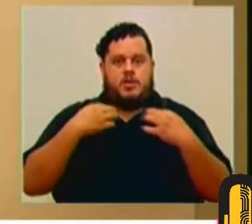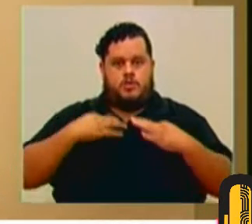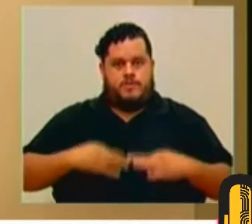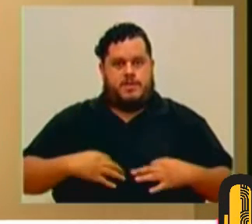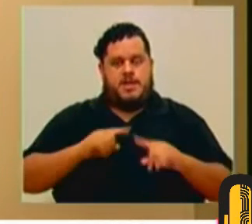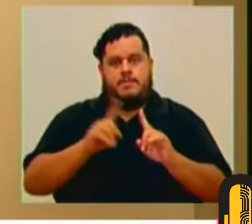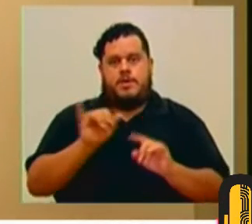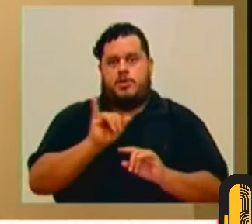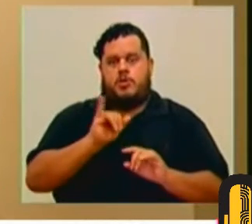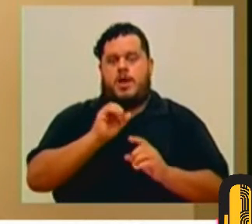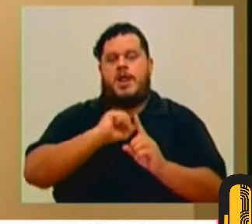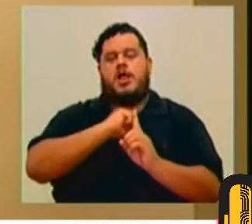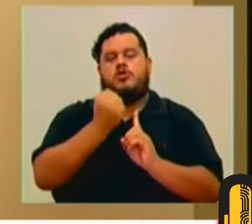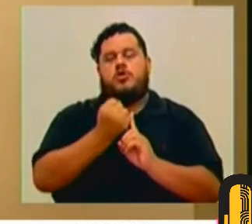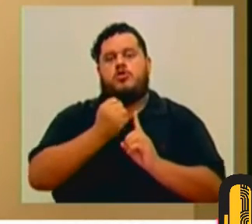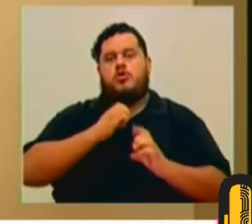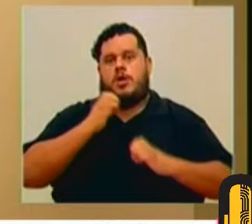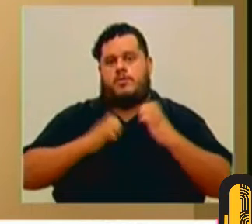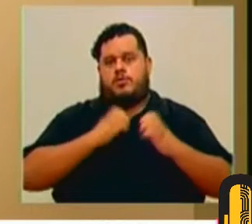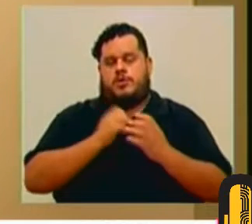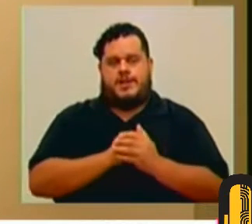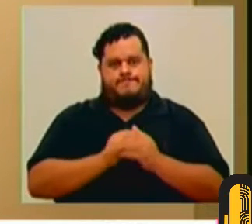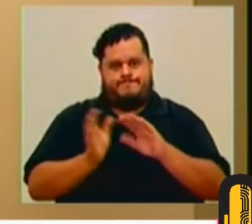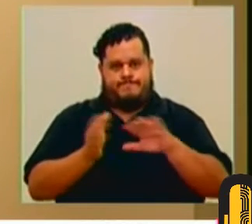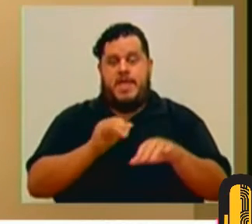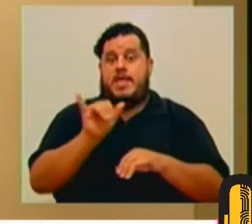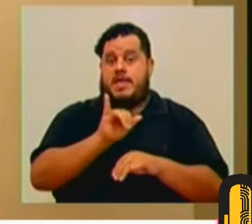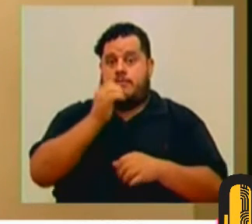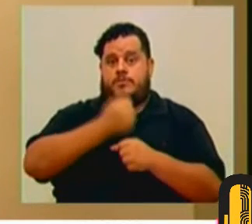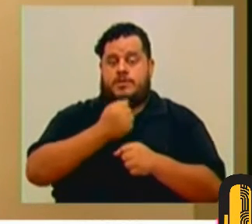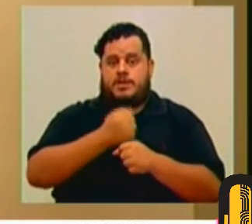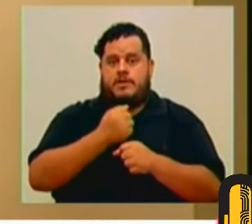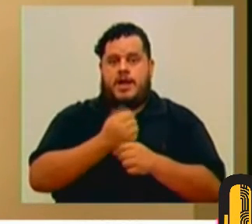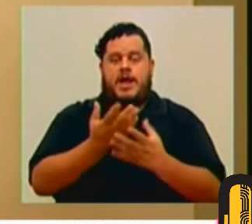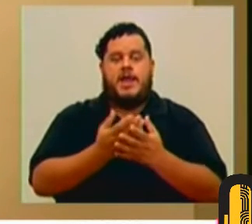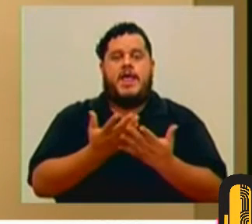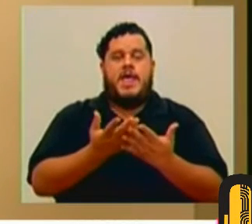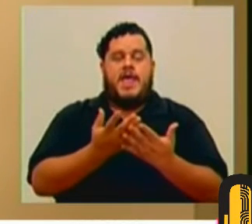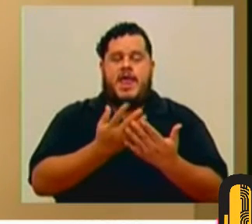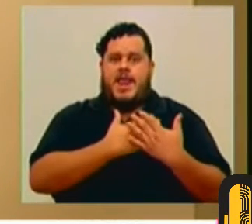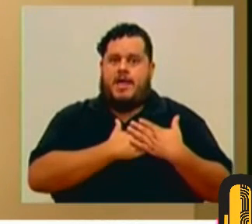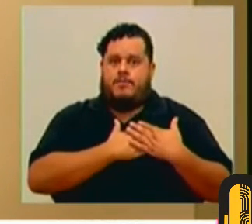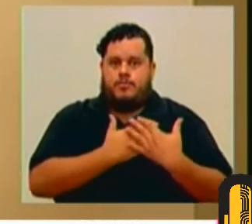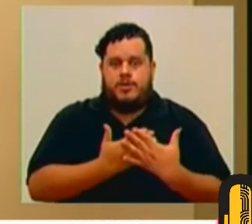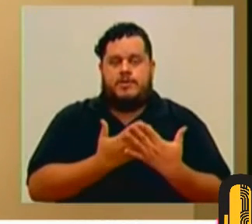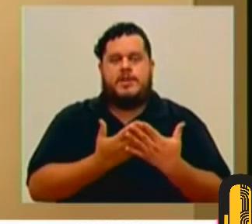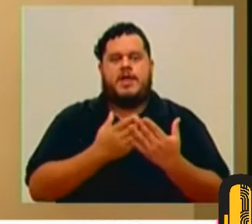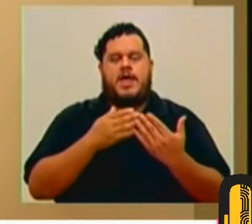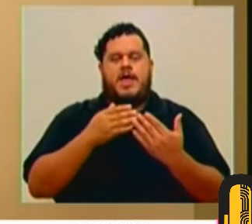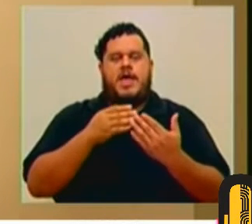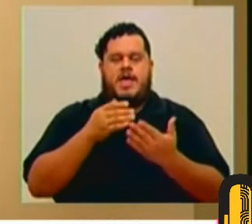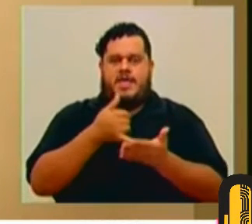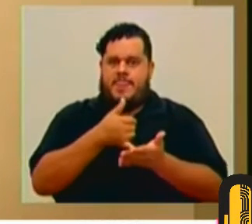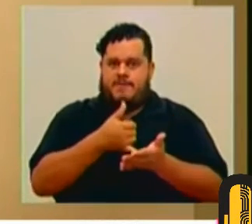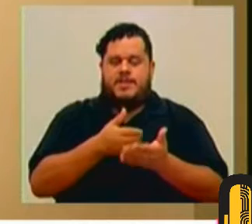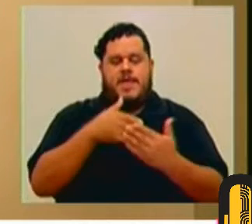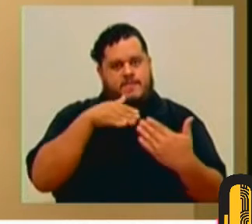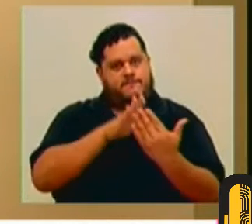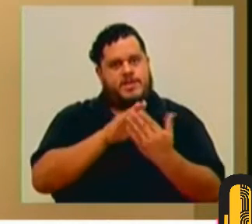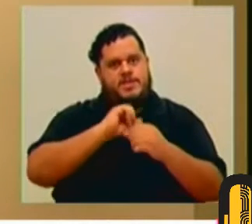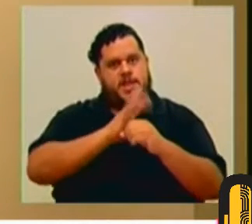también socioemocional. También vamos a trabajar en la percepción de la vulnerabilidad ante la COVID y también